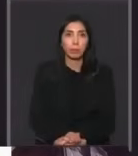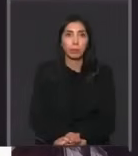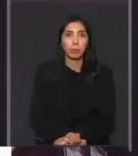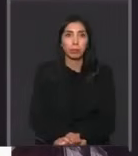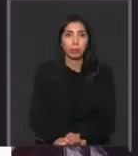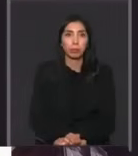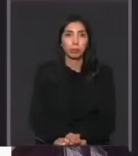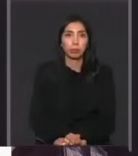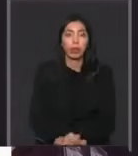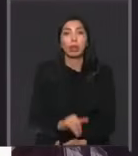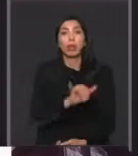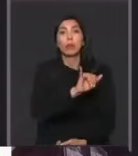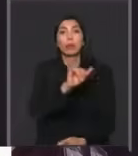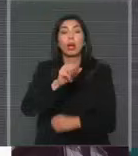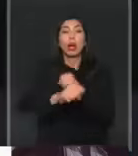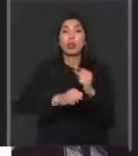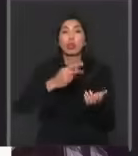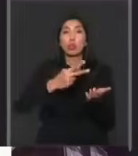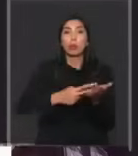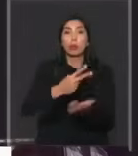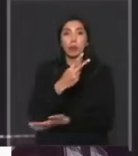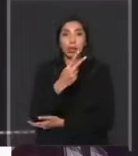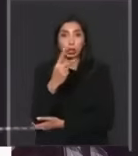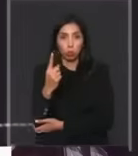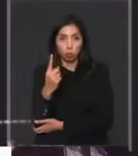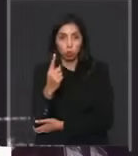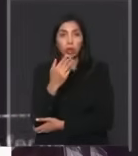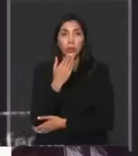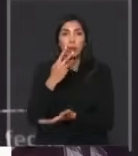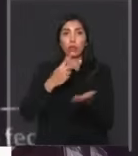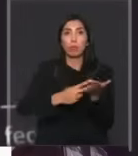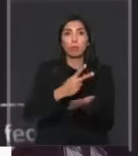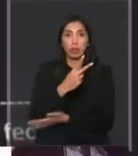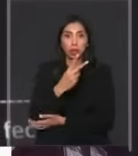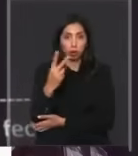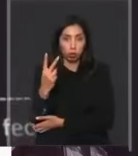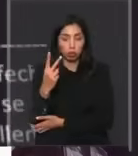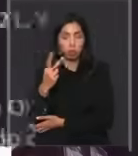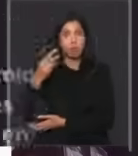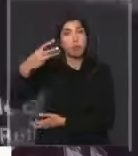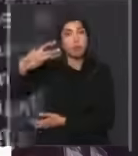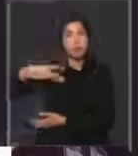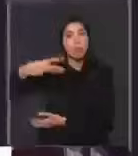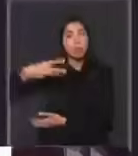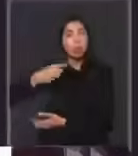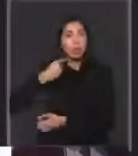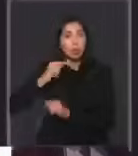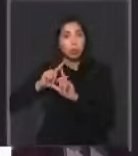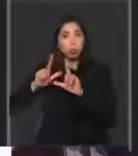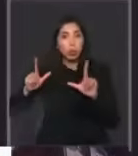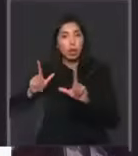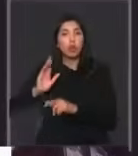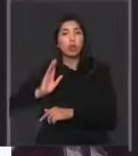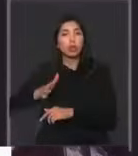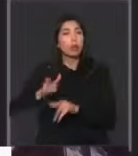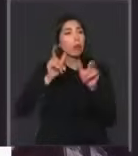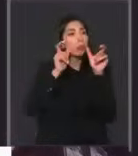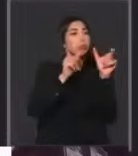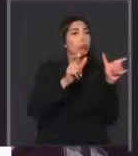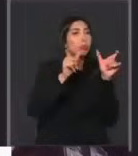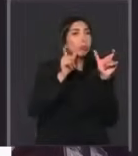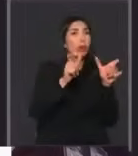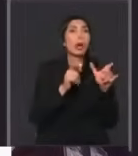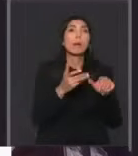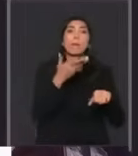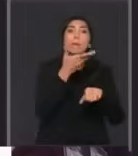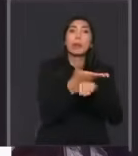Luego, el 2021 y posteriormente el 2022, la municipalidad siguió verificando la actividad de este vertedero, solicitando